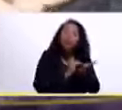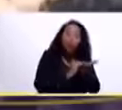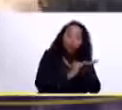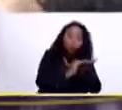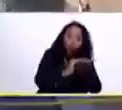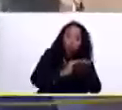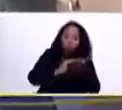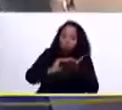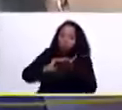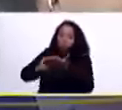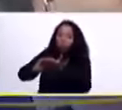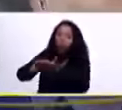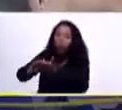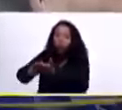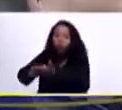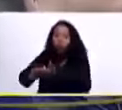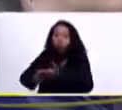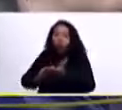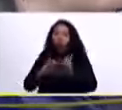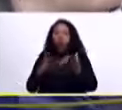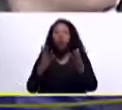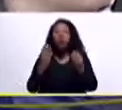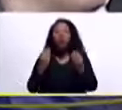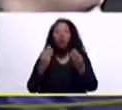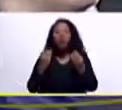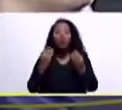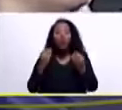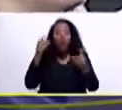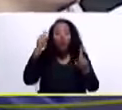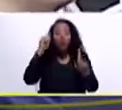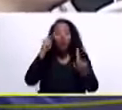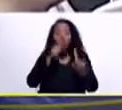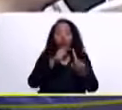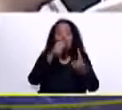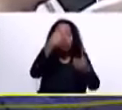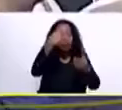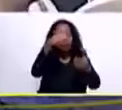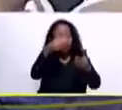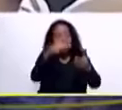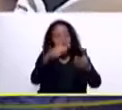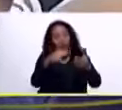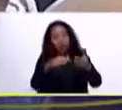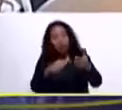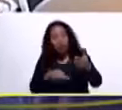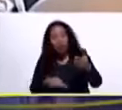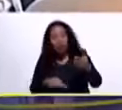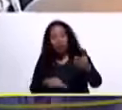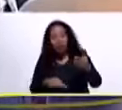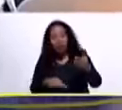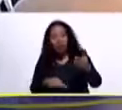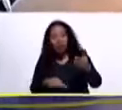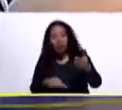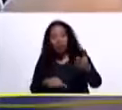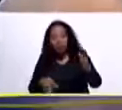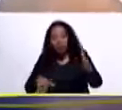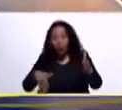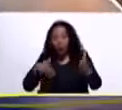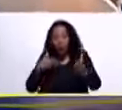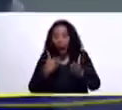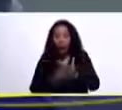resolver una serie de puntos fundamentales que nos han traído hasta el día de